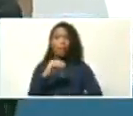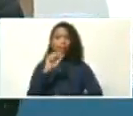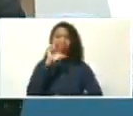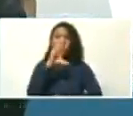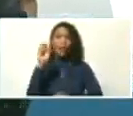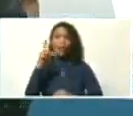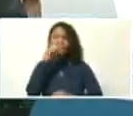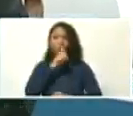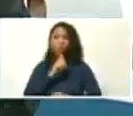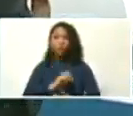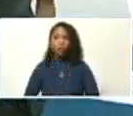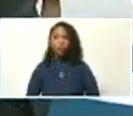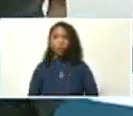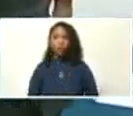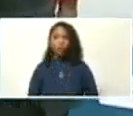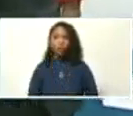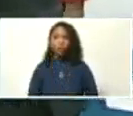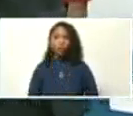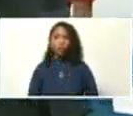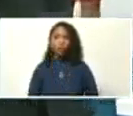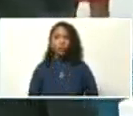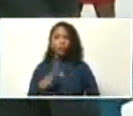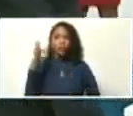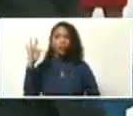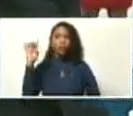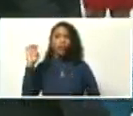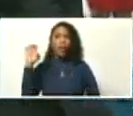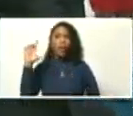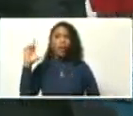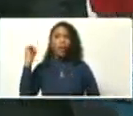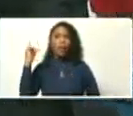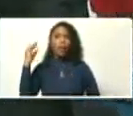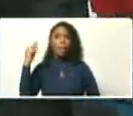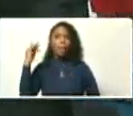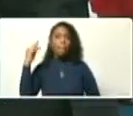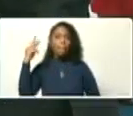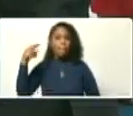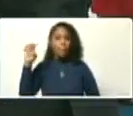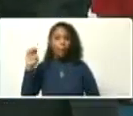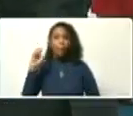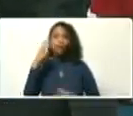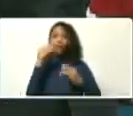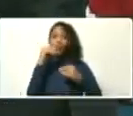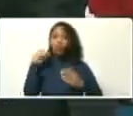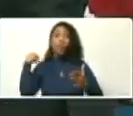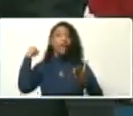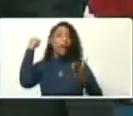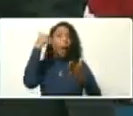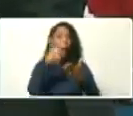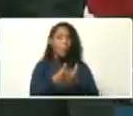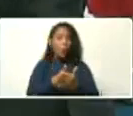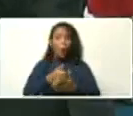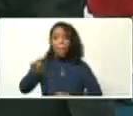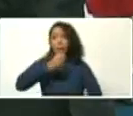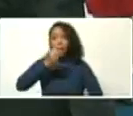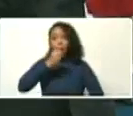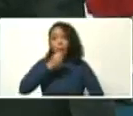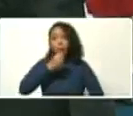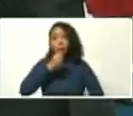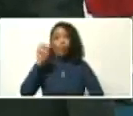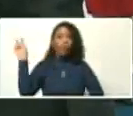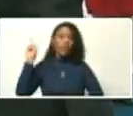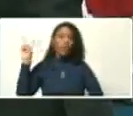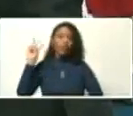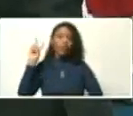30 años. Felipe Saldivia, con varias décadas de experiencia en el periodismo venezolano, también ha